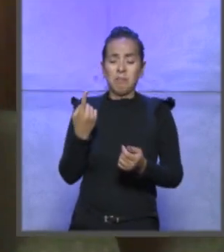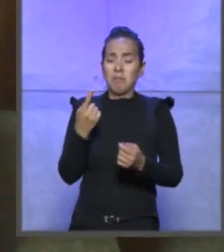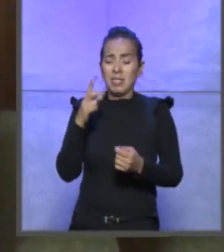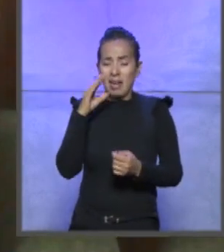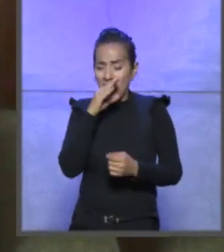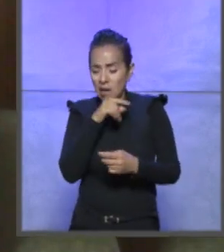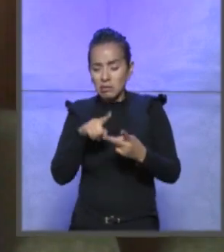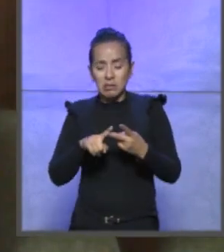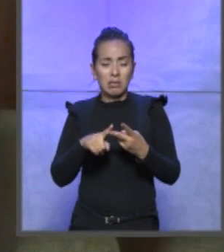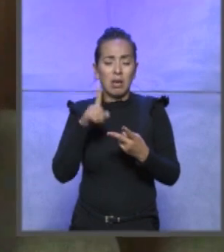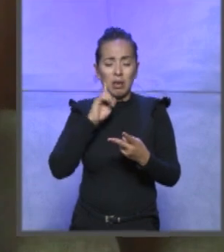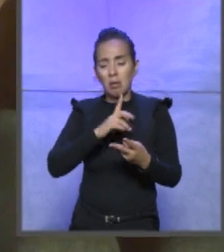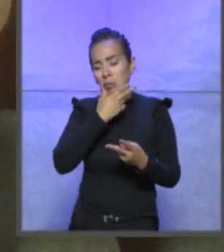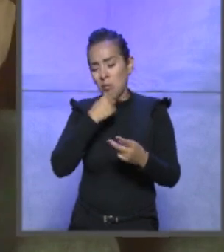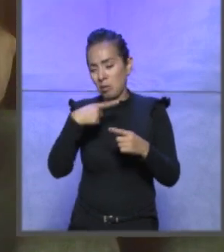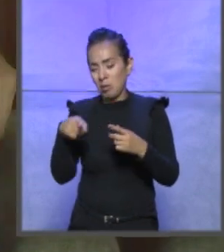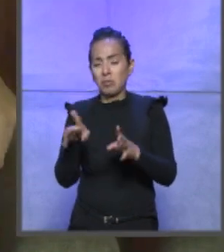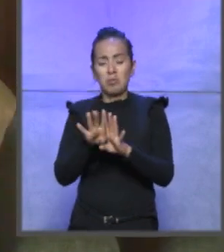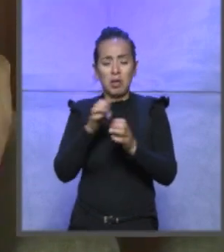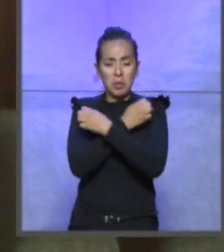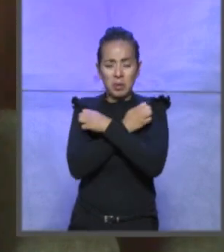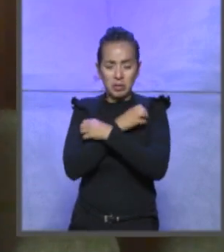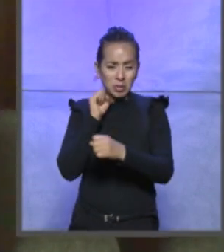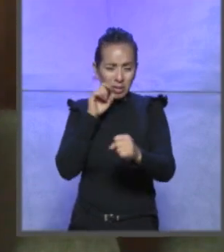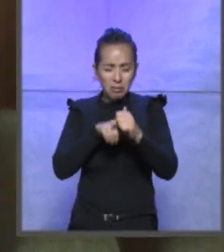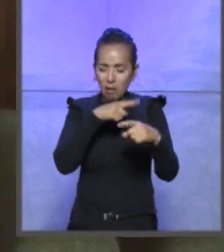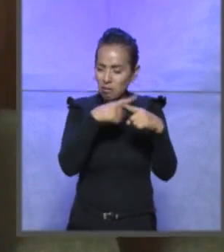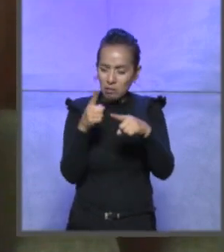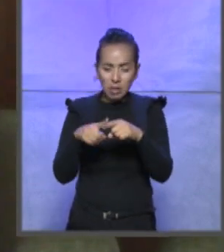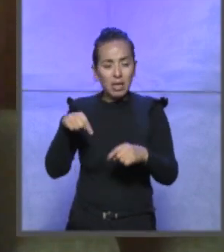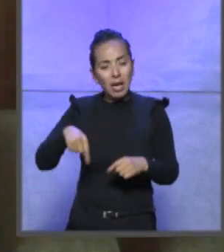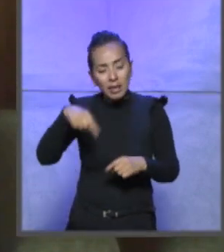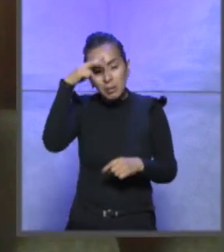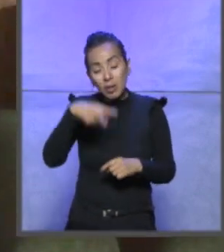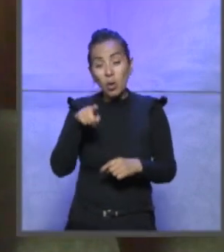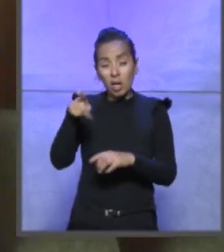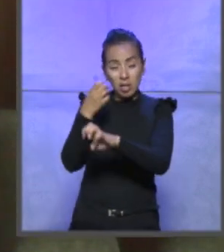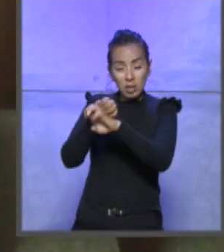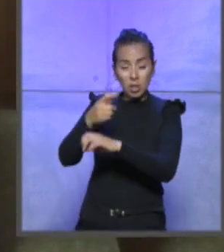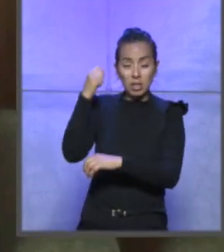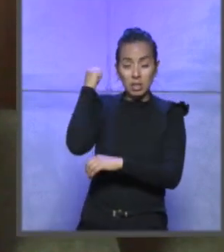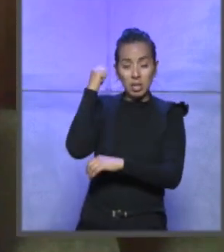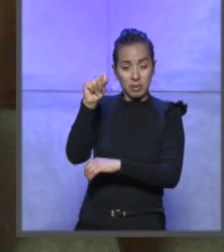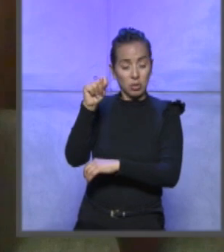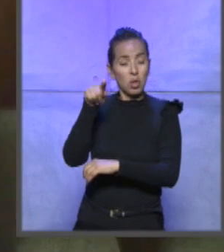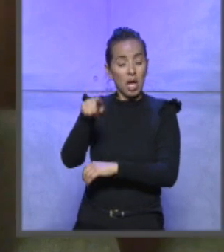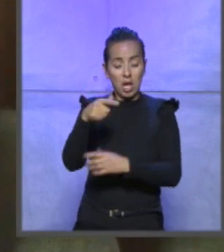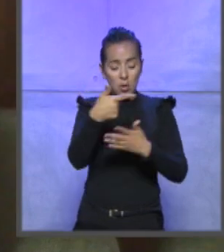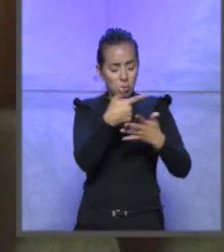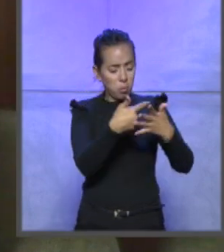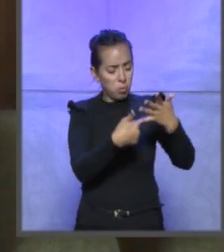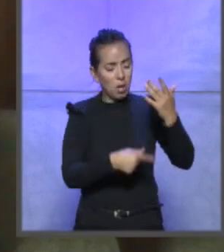género, orientación sexual, entre otros. En México tenemos en Tabasco una lista nominal